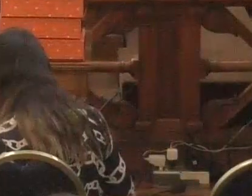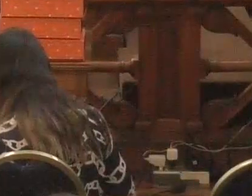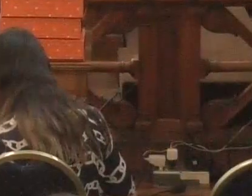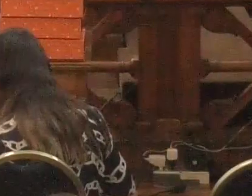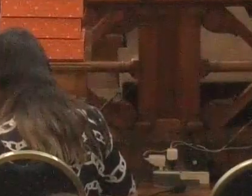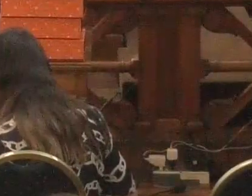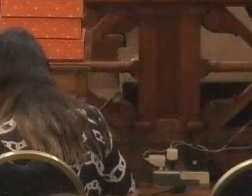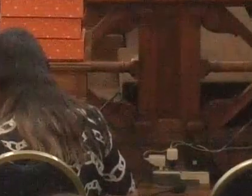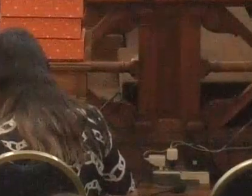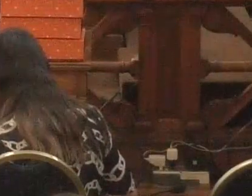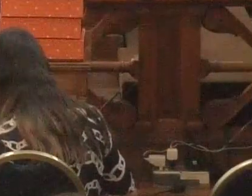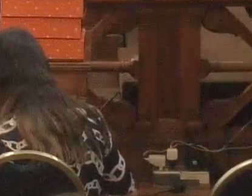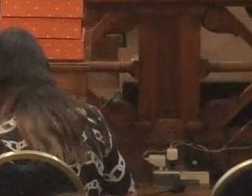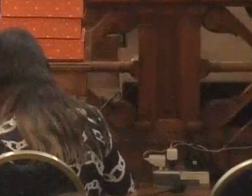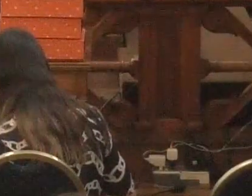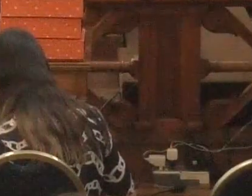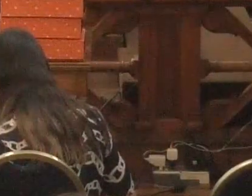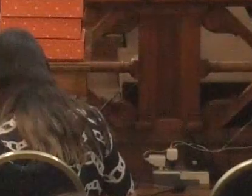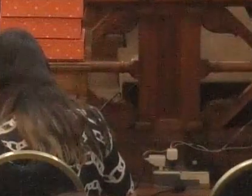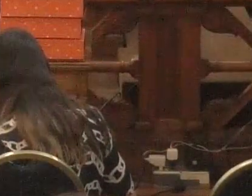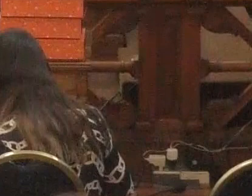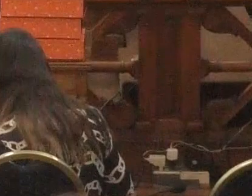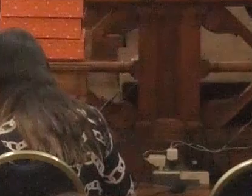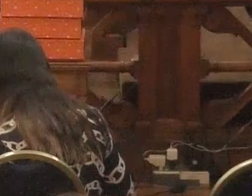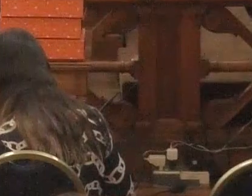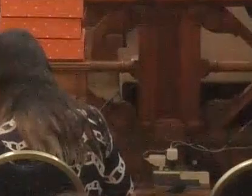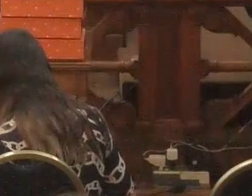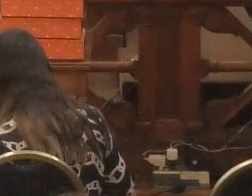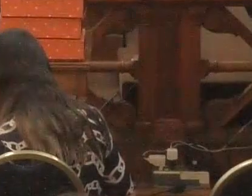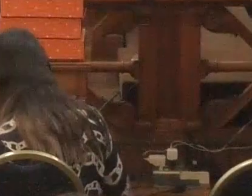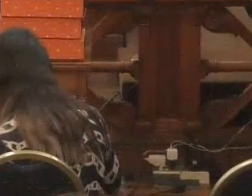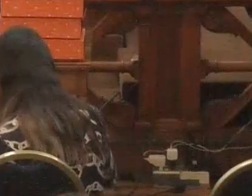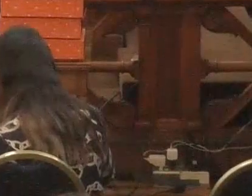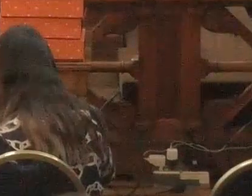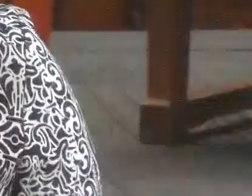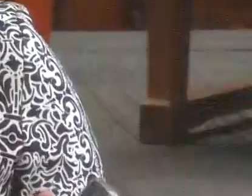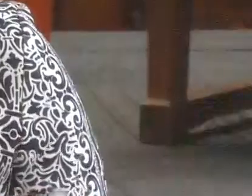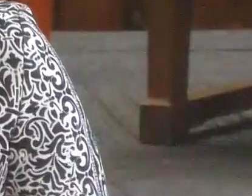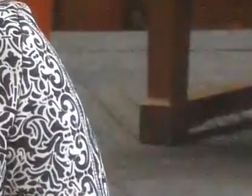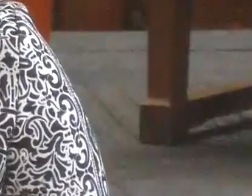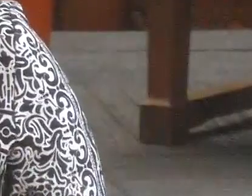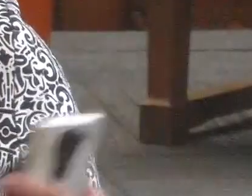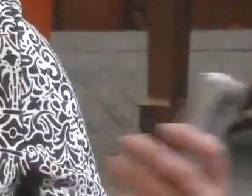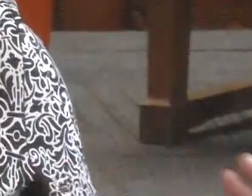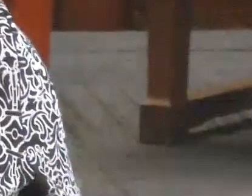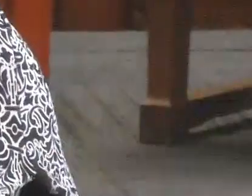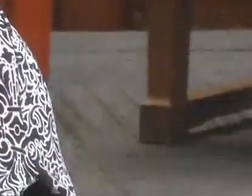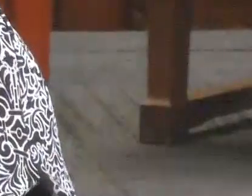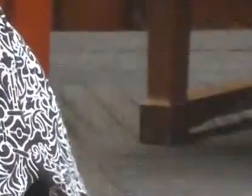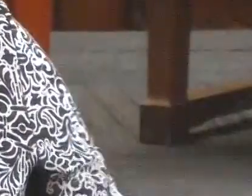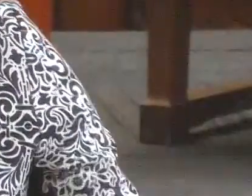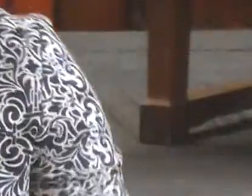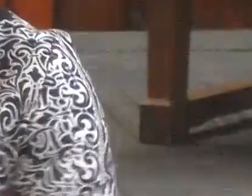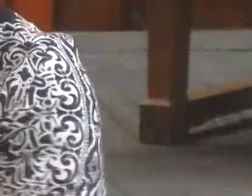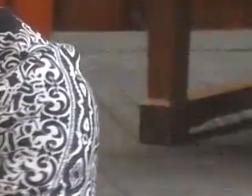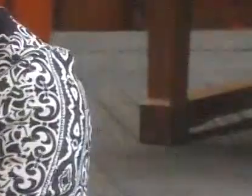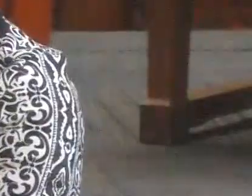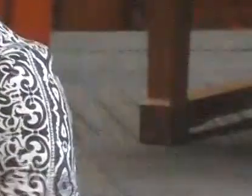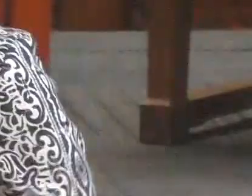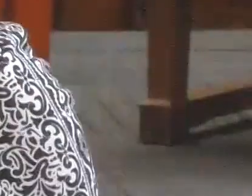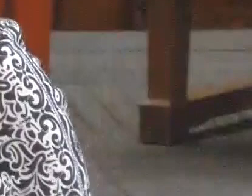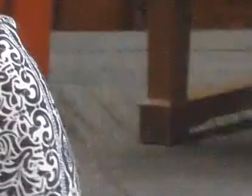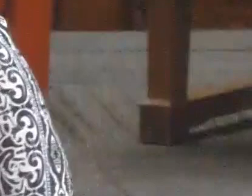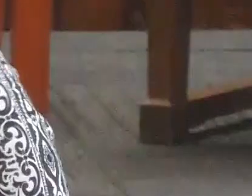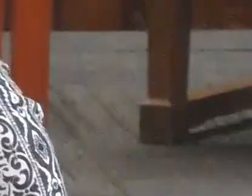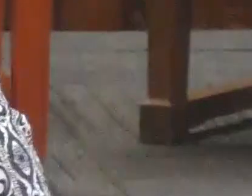Vamos a ir publicando 1 cada semana, ya está el primero publicado en Spotify, duran aproximadamente 20 minutos, lo pueden escuchar en el auto, en